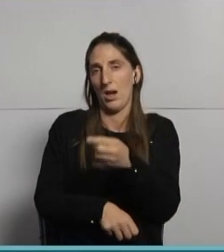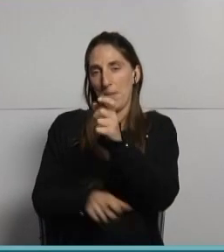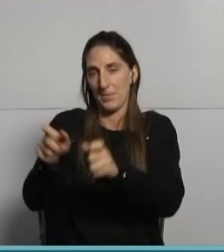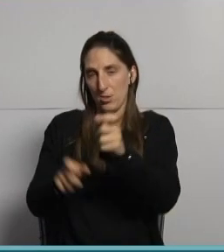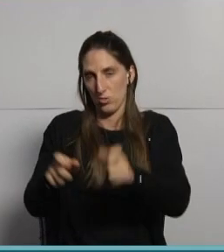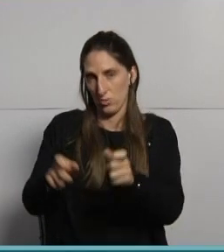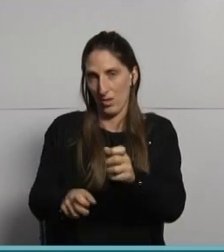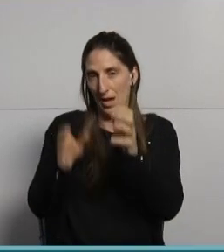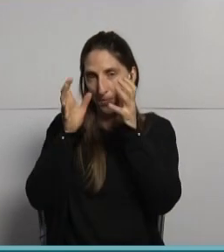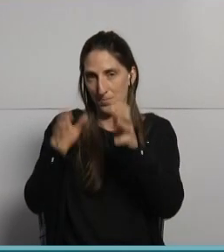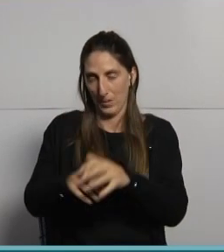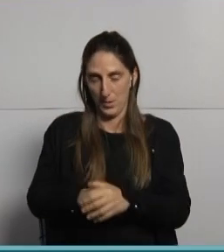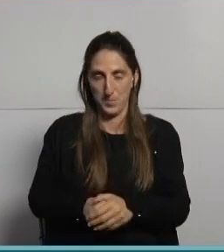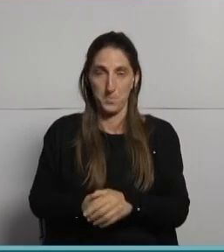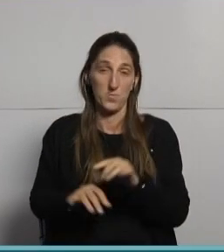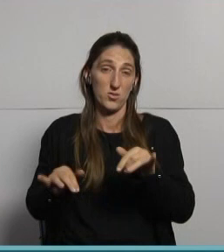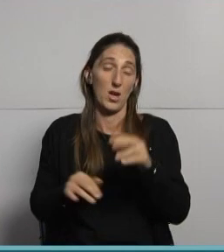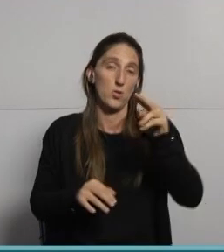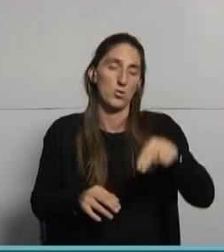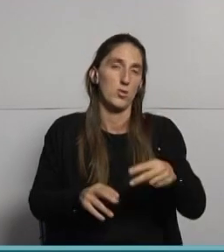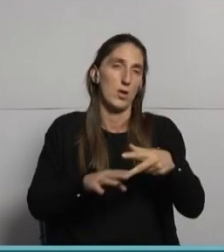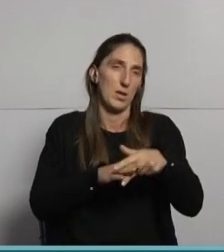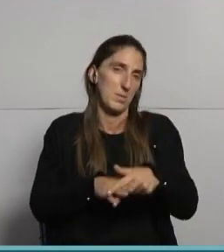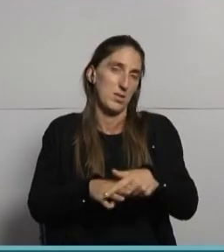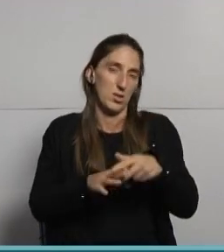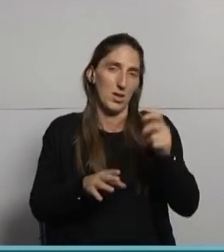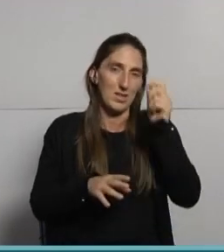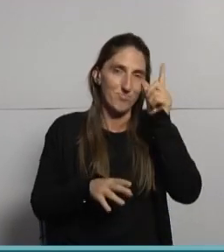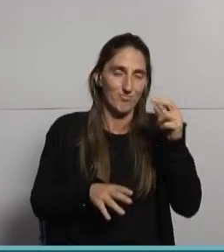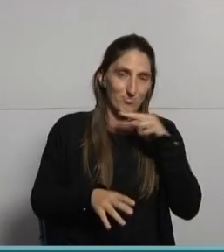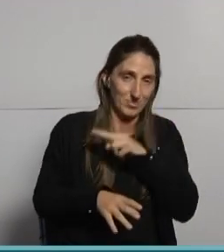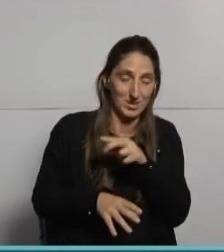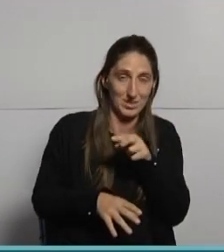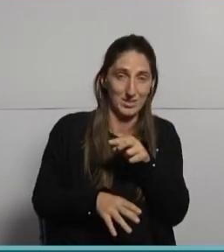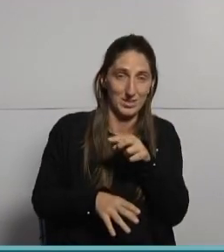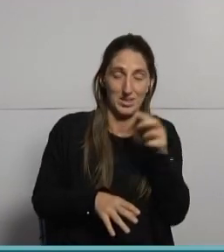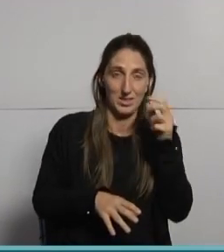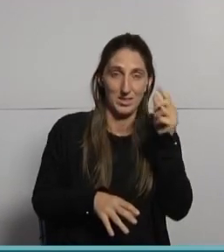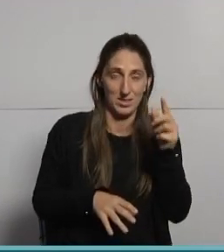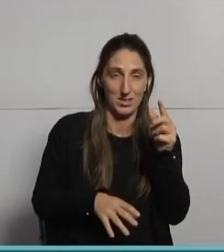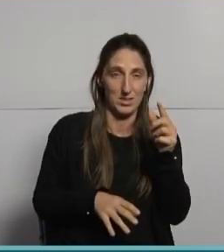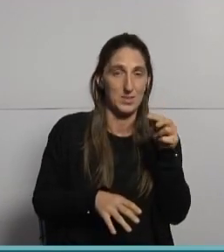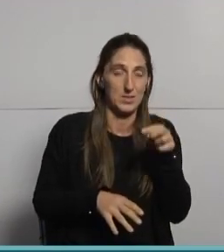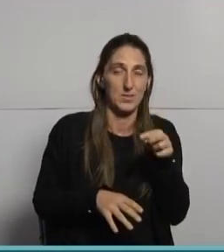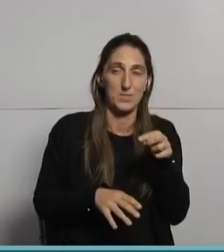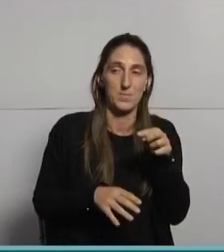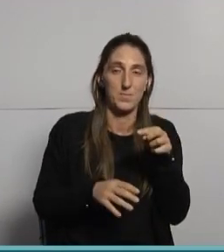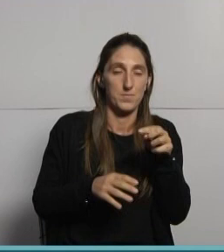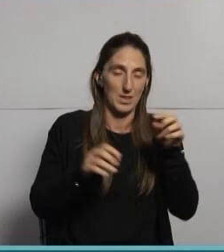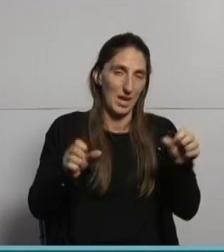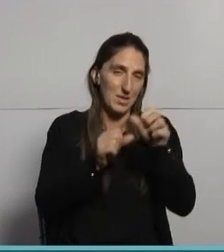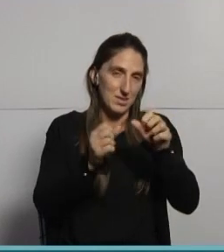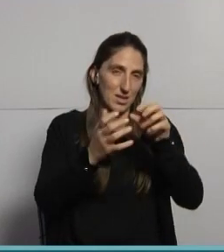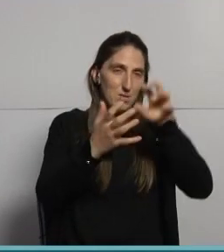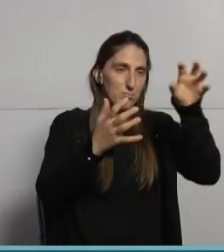población de riesgo. De la misma forma podemos hacer, ya usando herramientas de Business Intelligence, hacer lo que se llama un análisis descriptivo, que es hacer un mapa